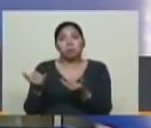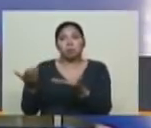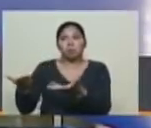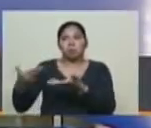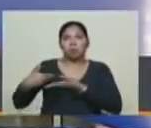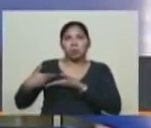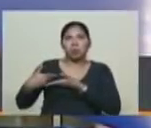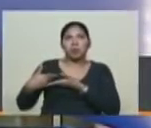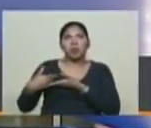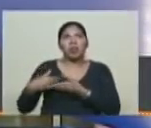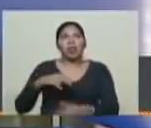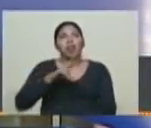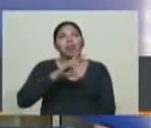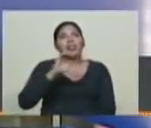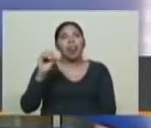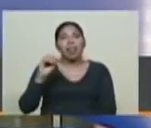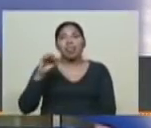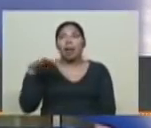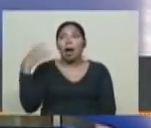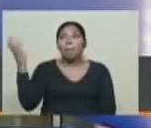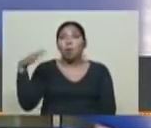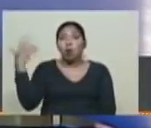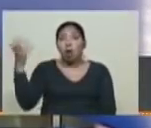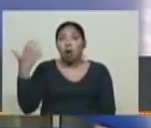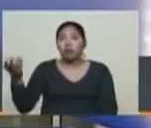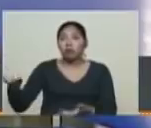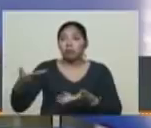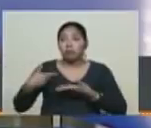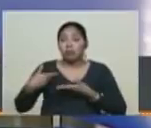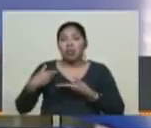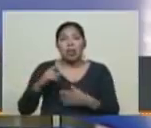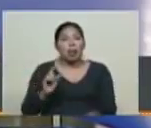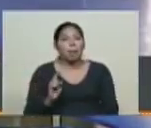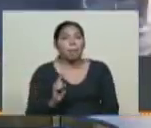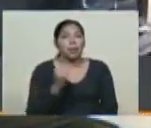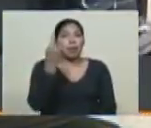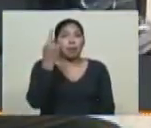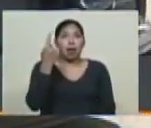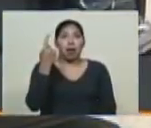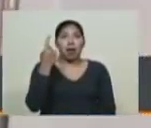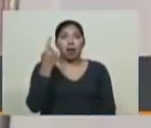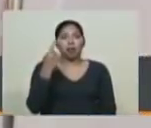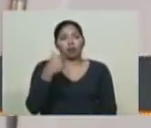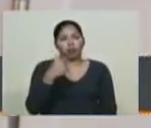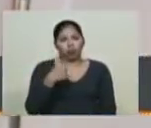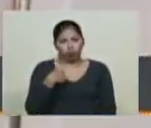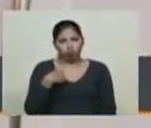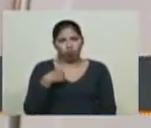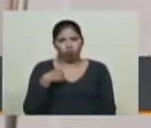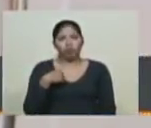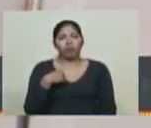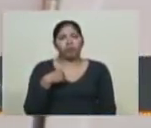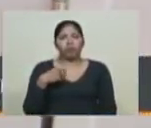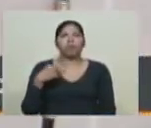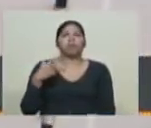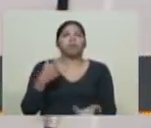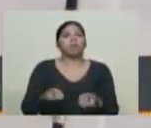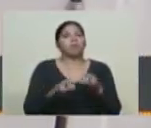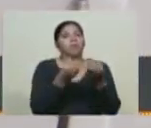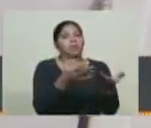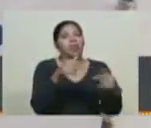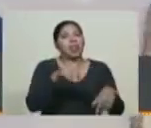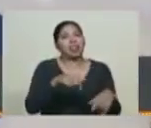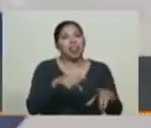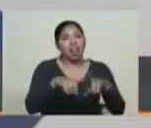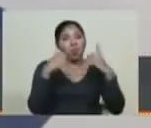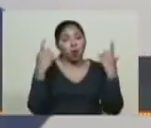llegado 30 ambulancias. La primera ambulancia comprada en Petro se la estoy entregando a La Guaira. Moderna